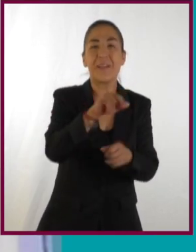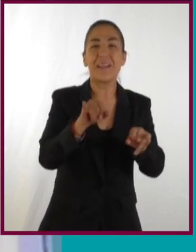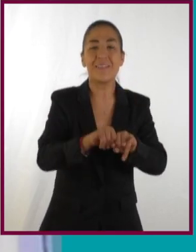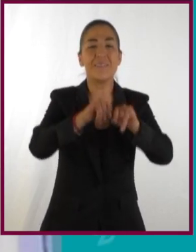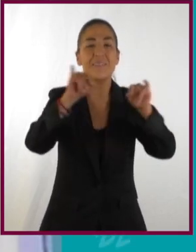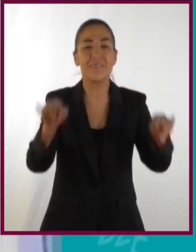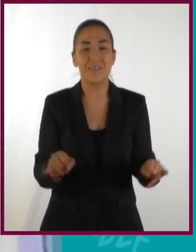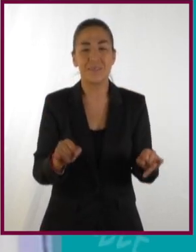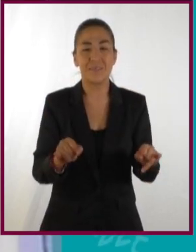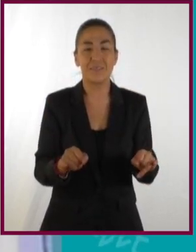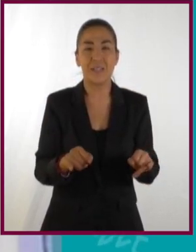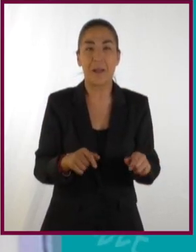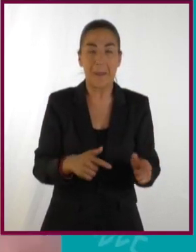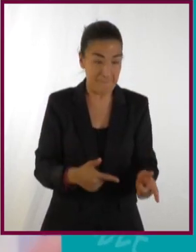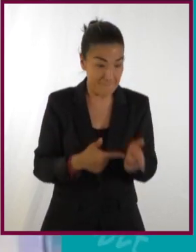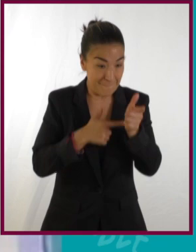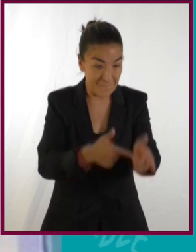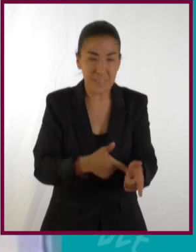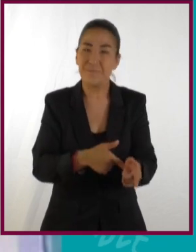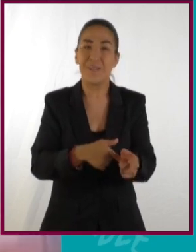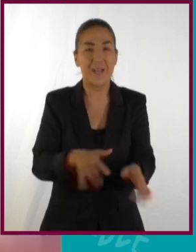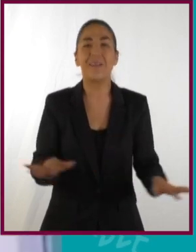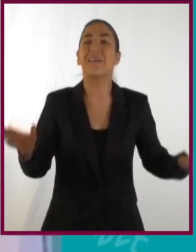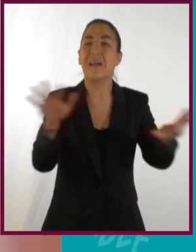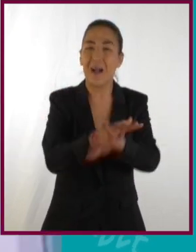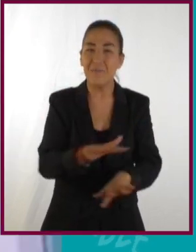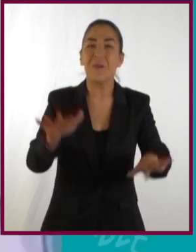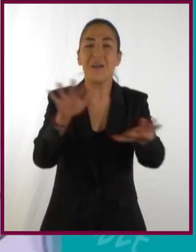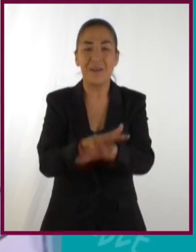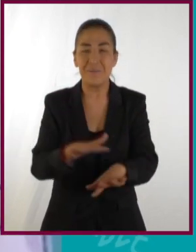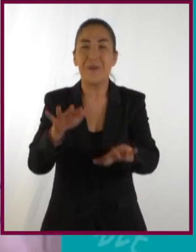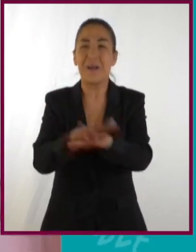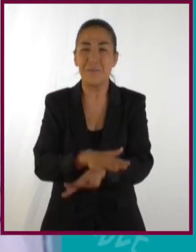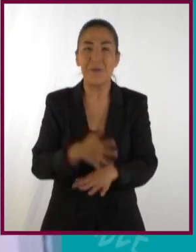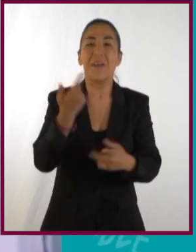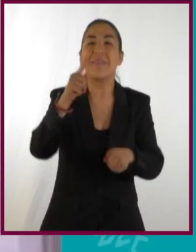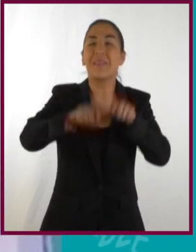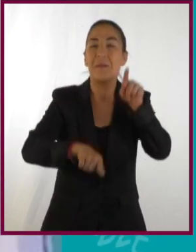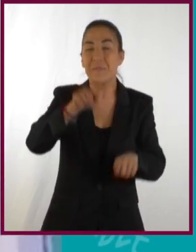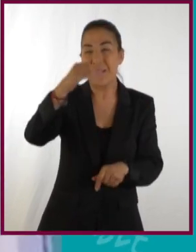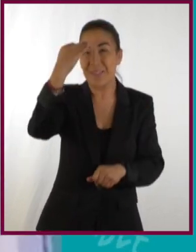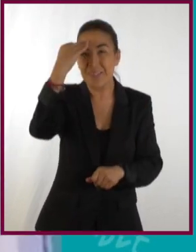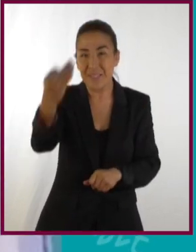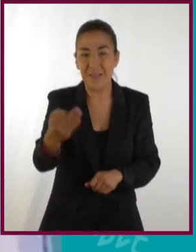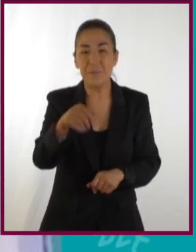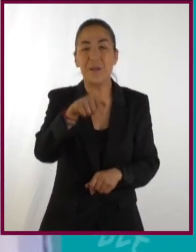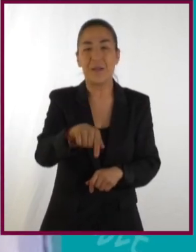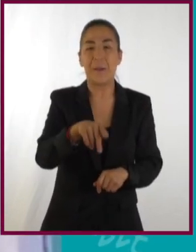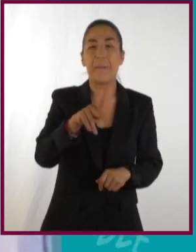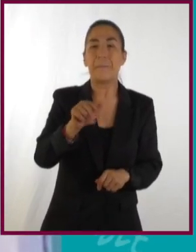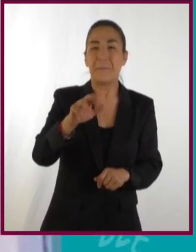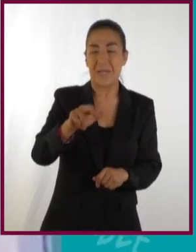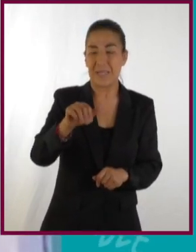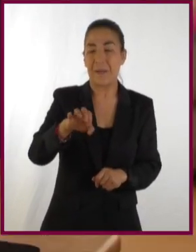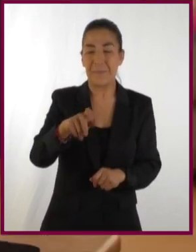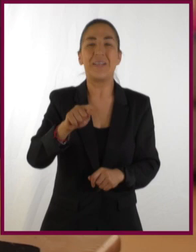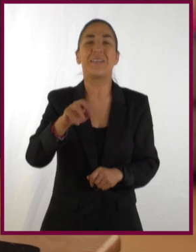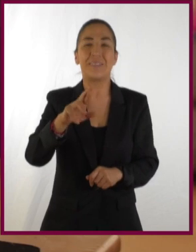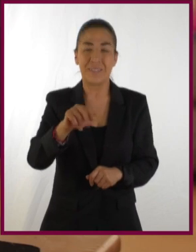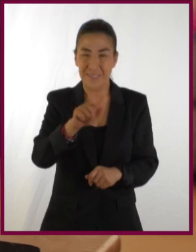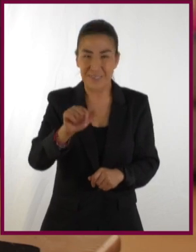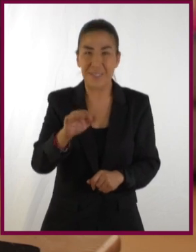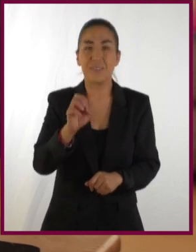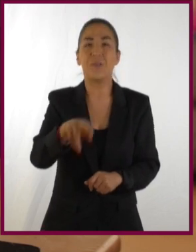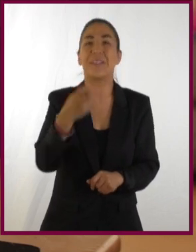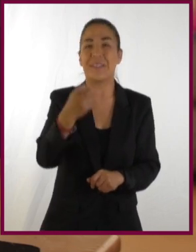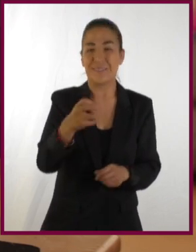la distancia, como ya les decía, la distancia no es constante. Va cambiando con respecto al tiempo, que es